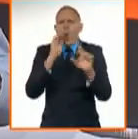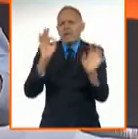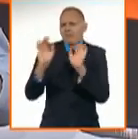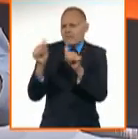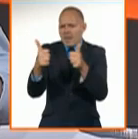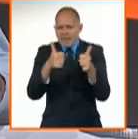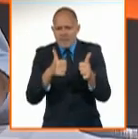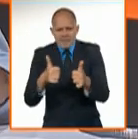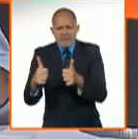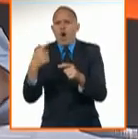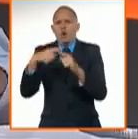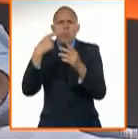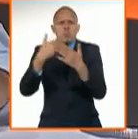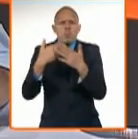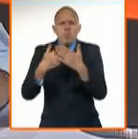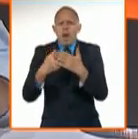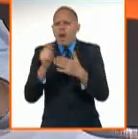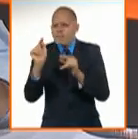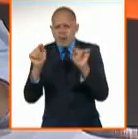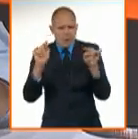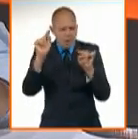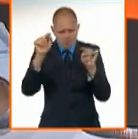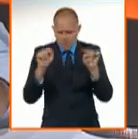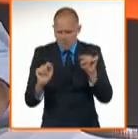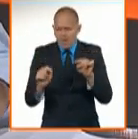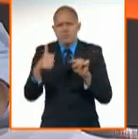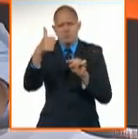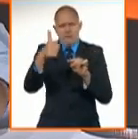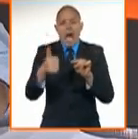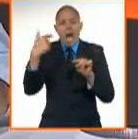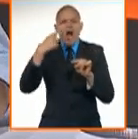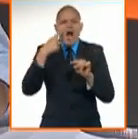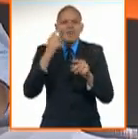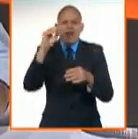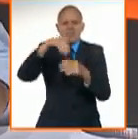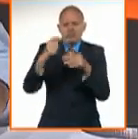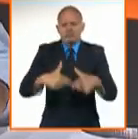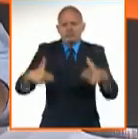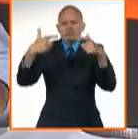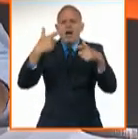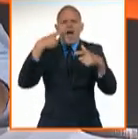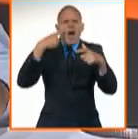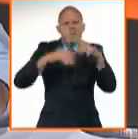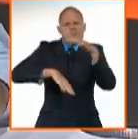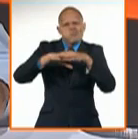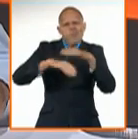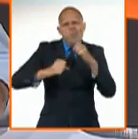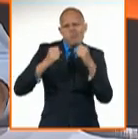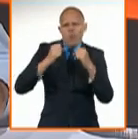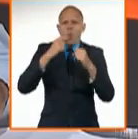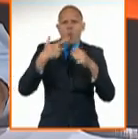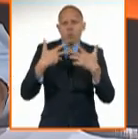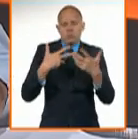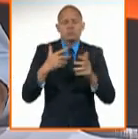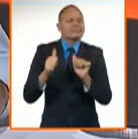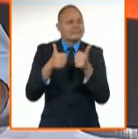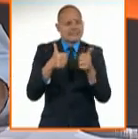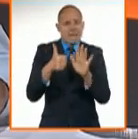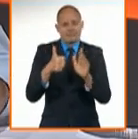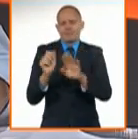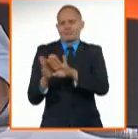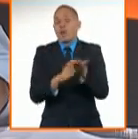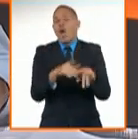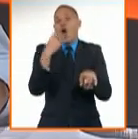puesto comprobando las presiones en cadera probando la población y el bloque número 8 de mariel que también fue un bloque que